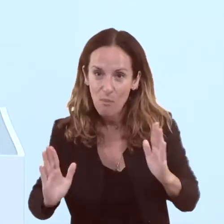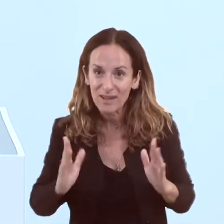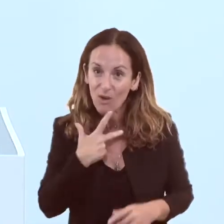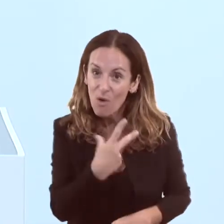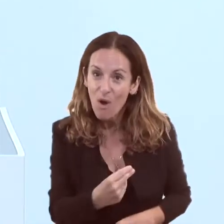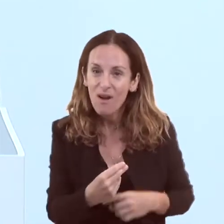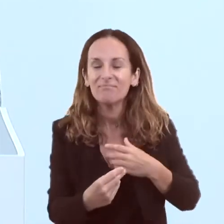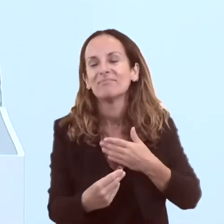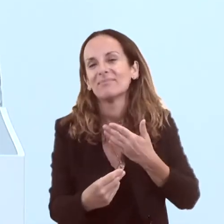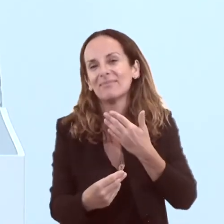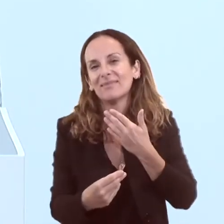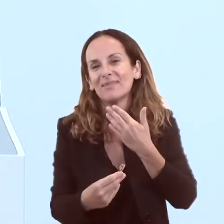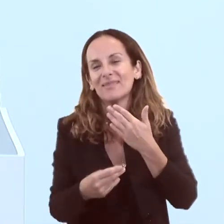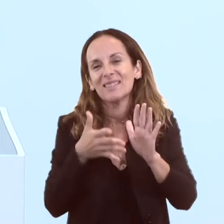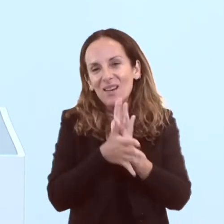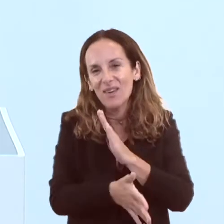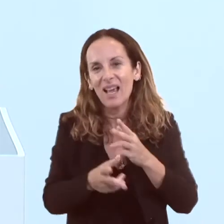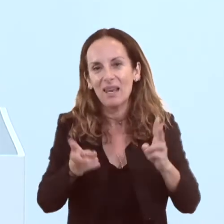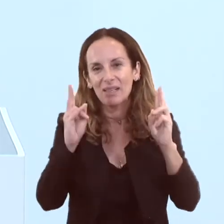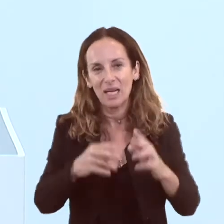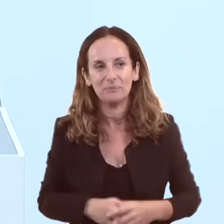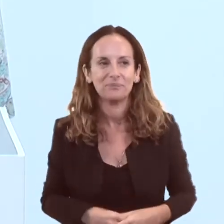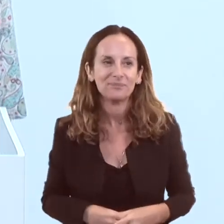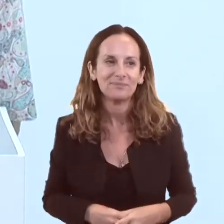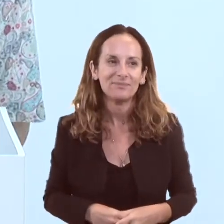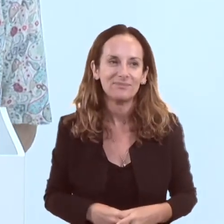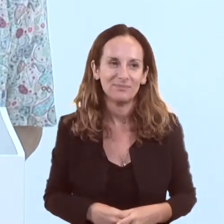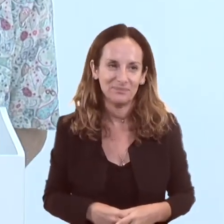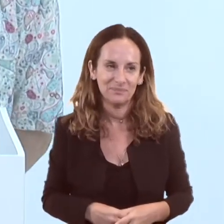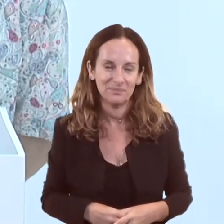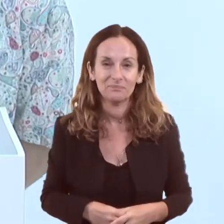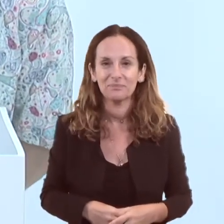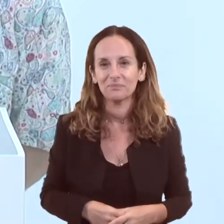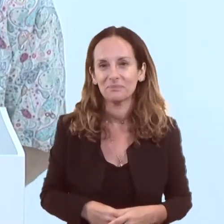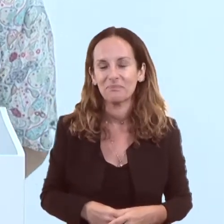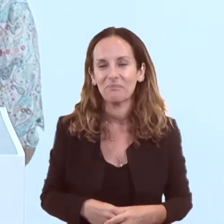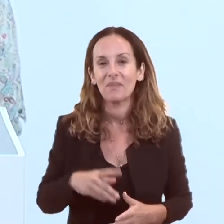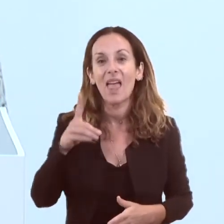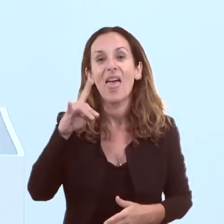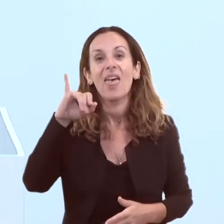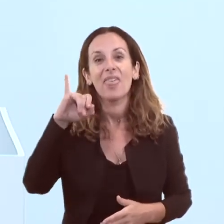a veces si a veces hay que ceder un poquito en la lucha por la libertad lo decía Dylan no